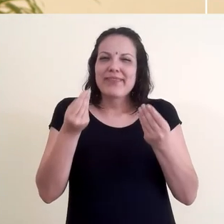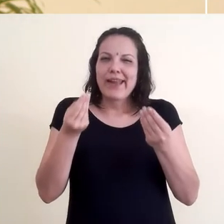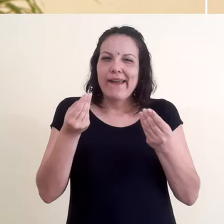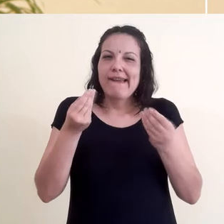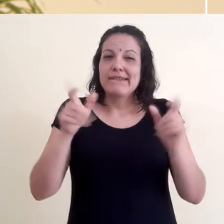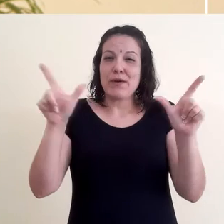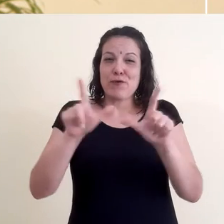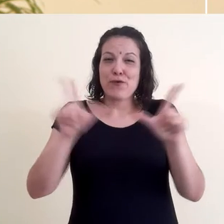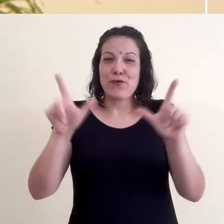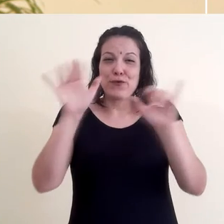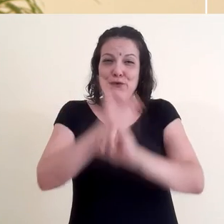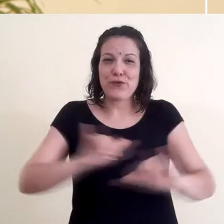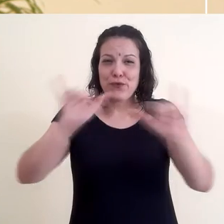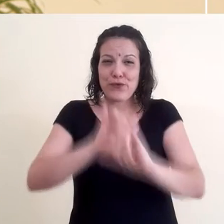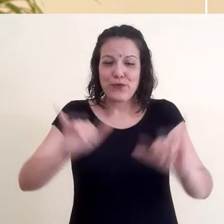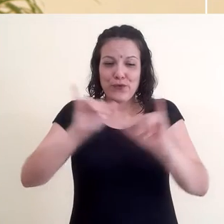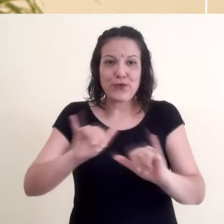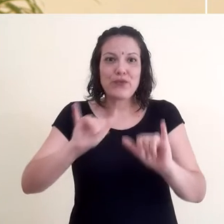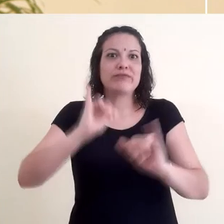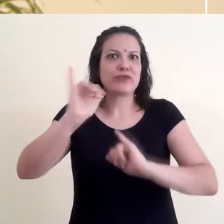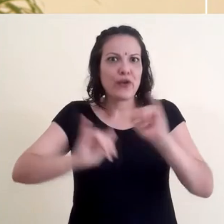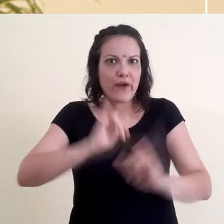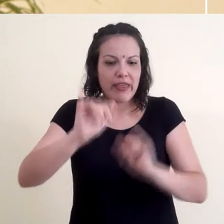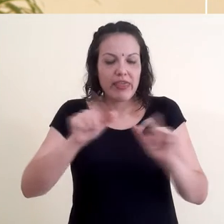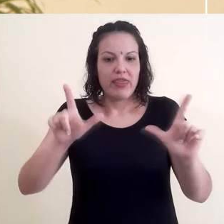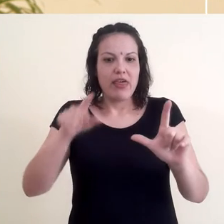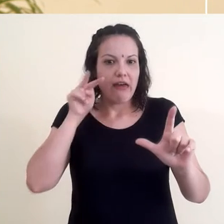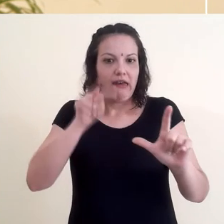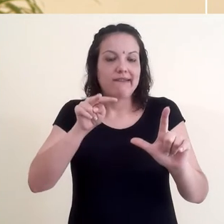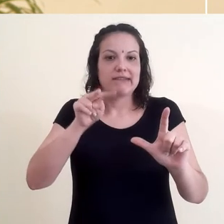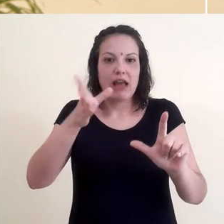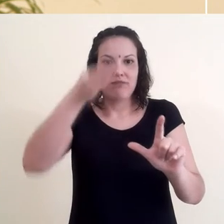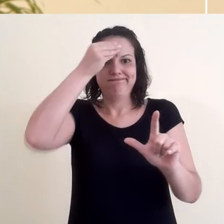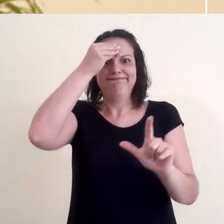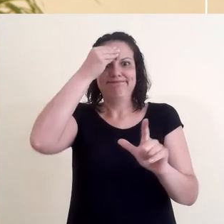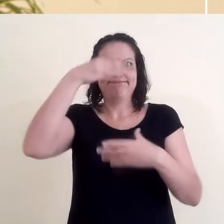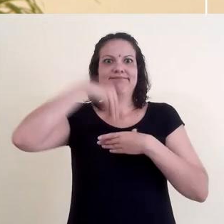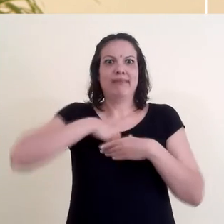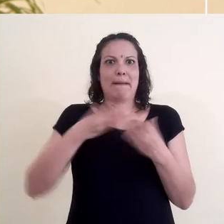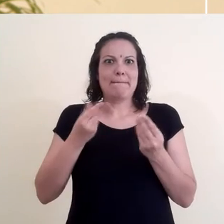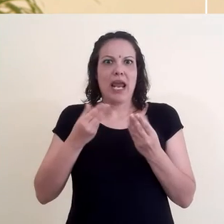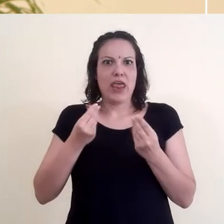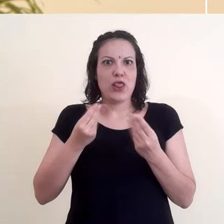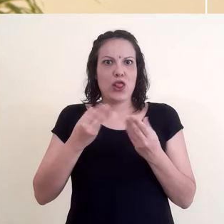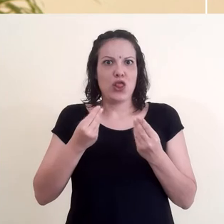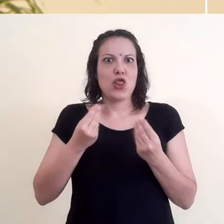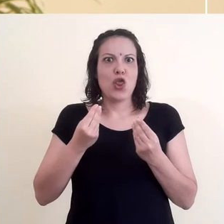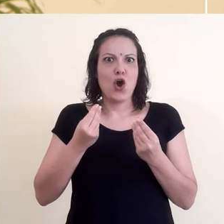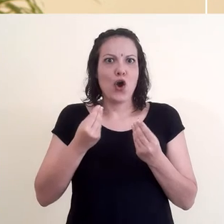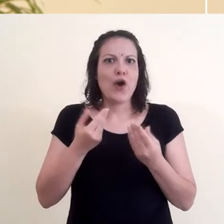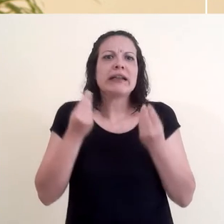el discurso mediático. Y esos miedos generaron entonces, el miedo al contagio y al virus